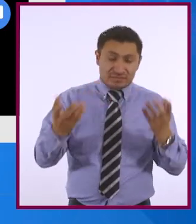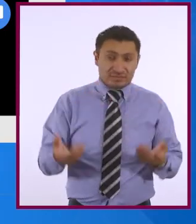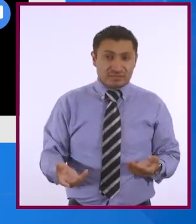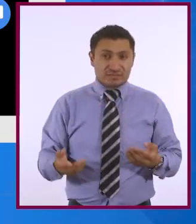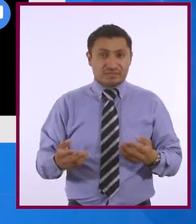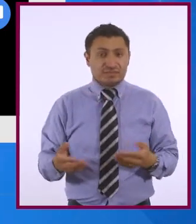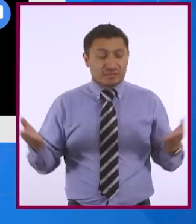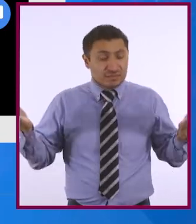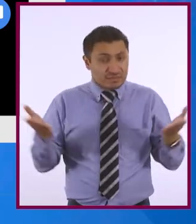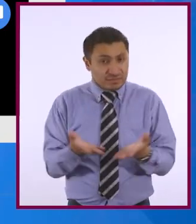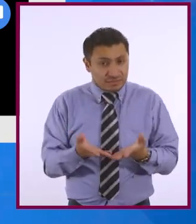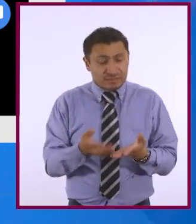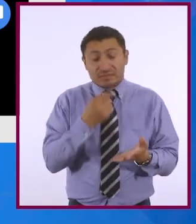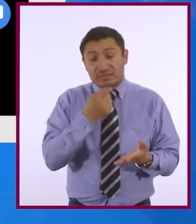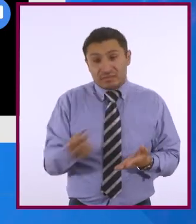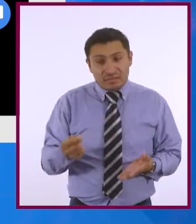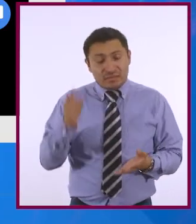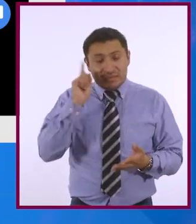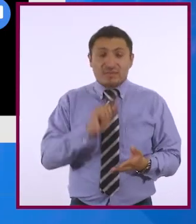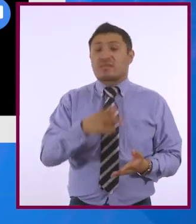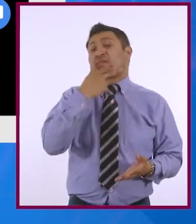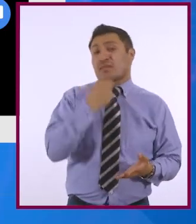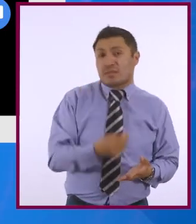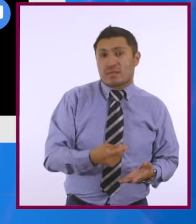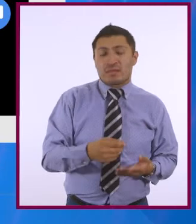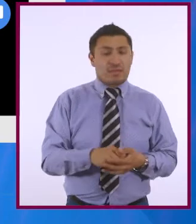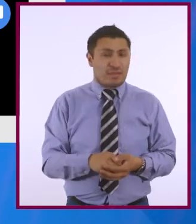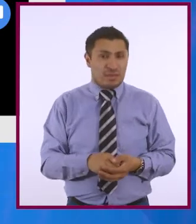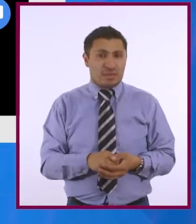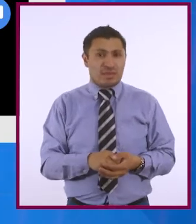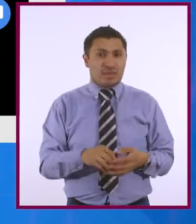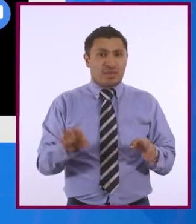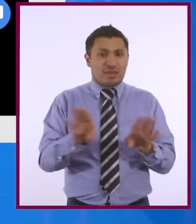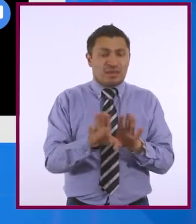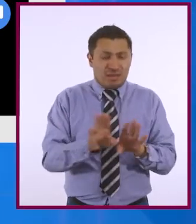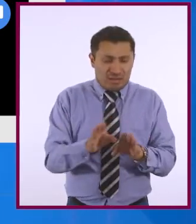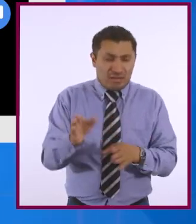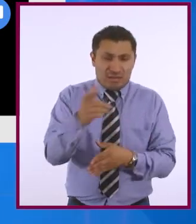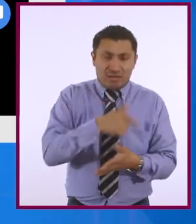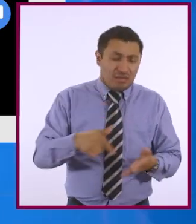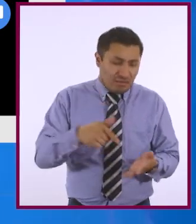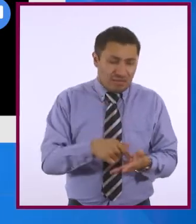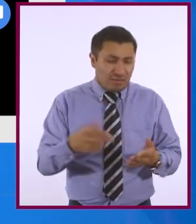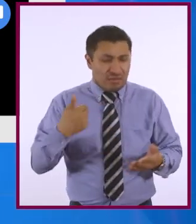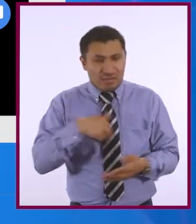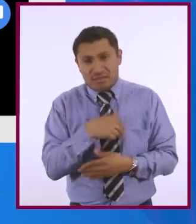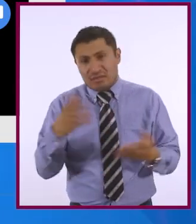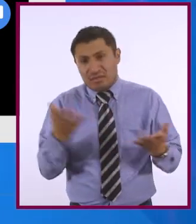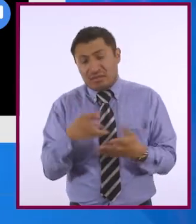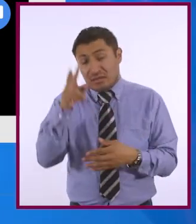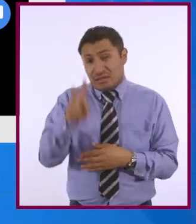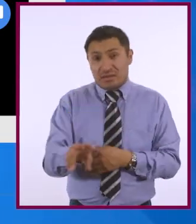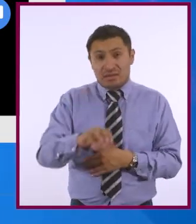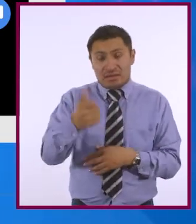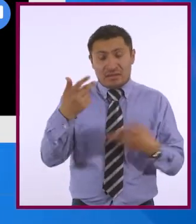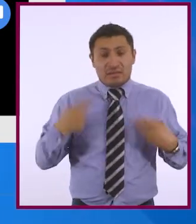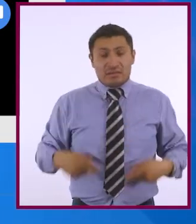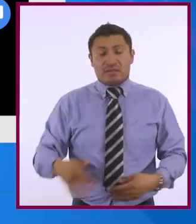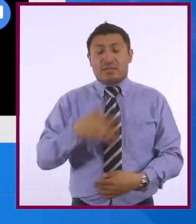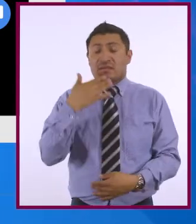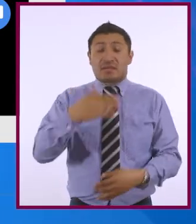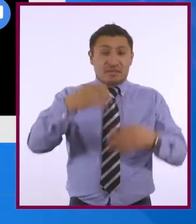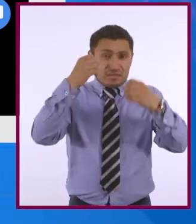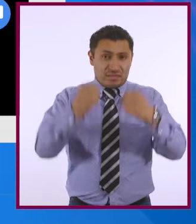de presencia con niñas, con niños, darnos el espacio de generar realmente que la otra persona se sienta en un